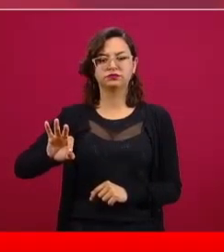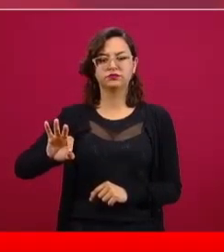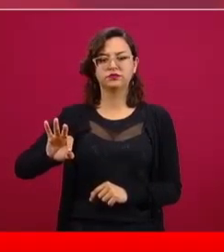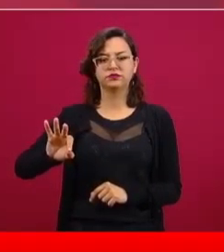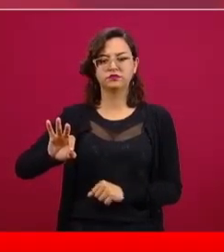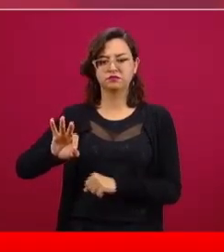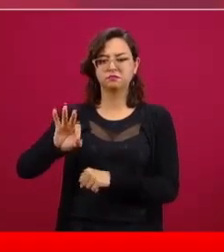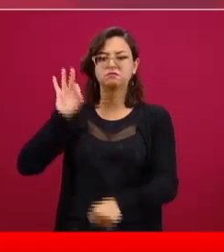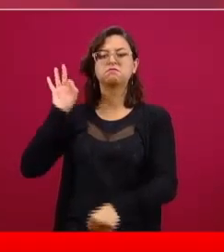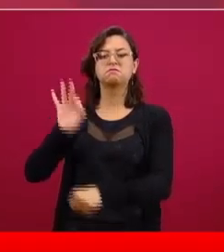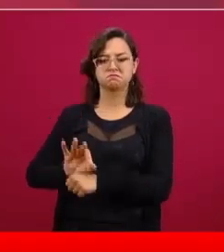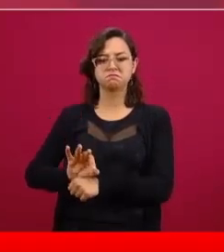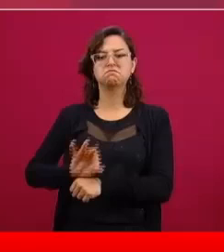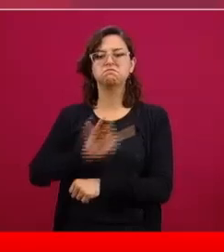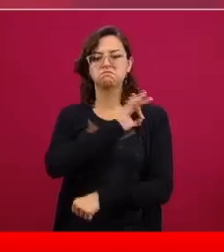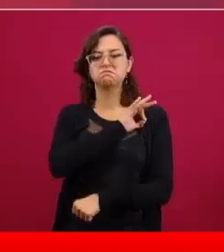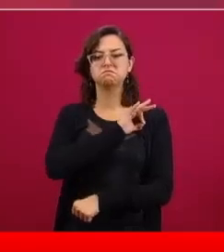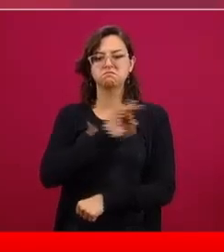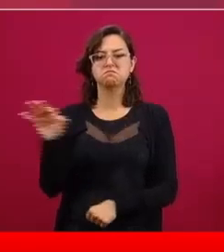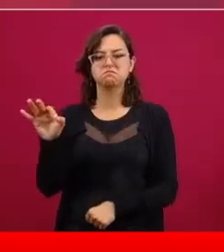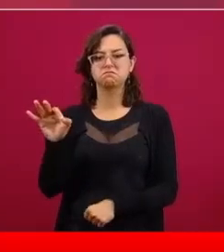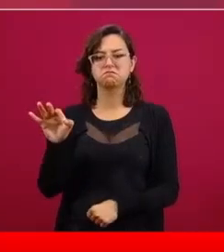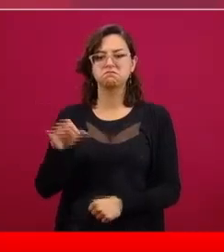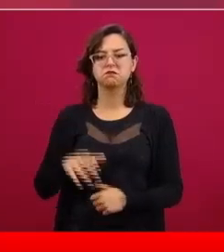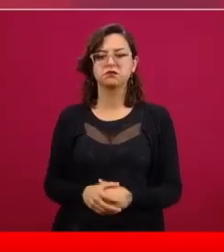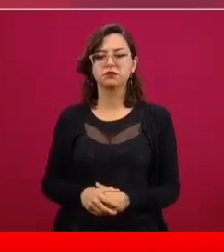los mexicanos.